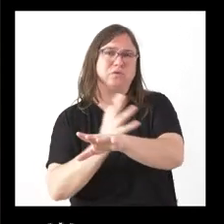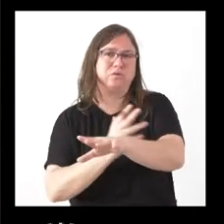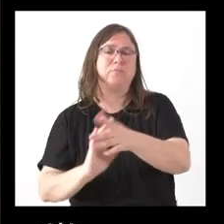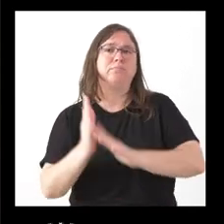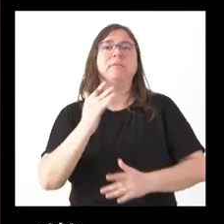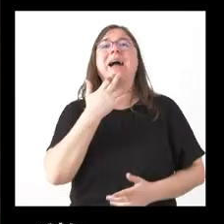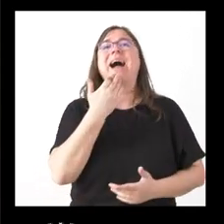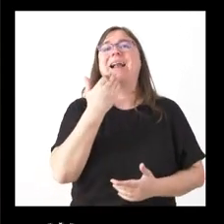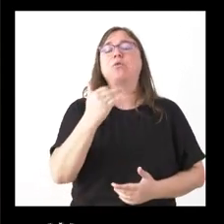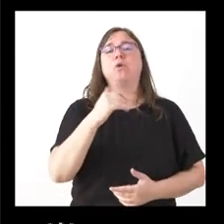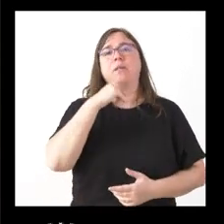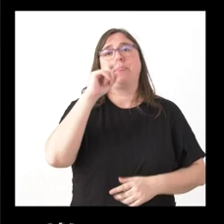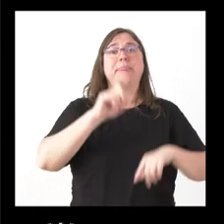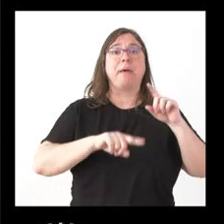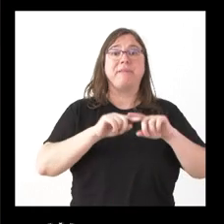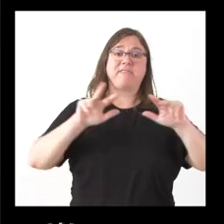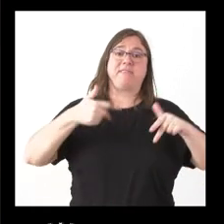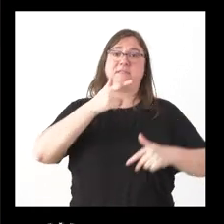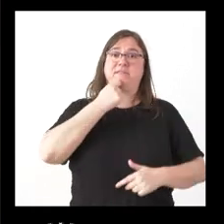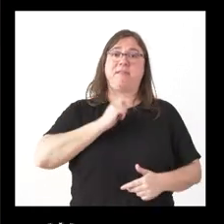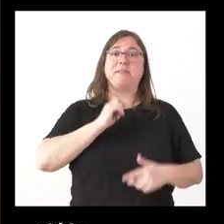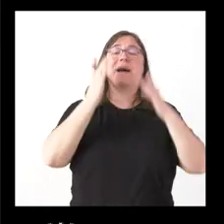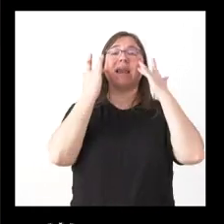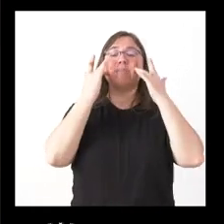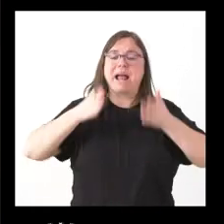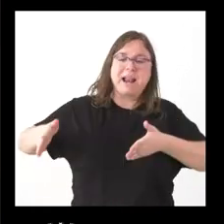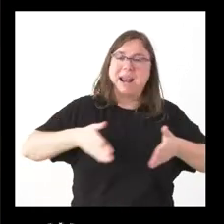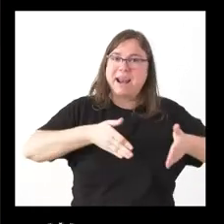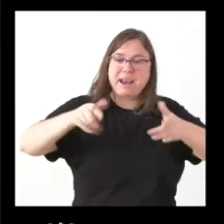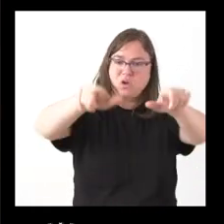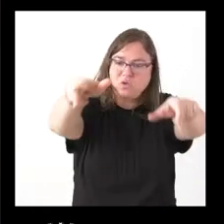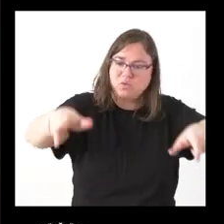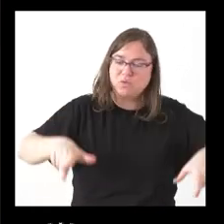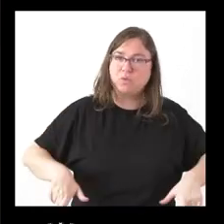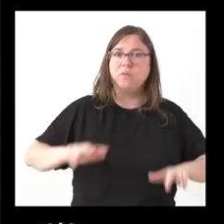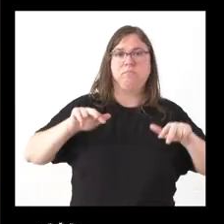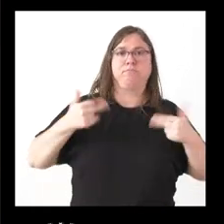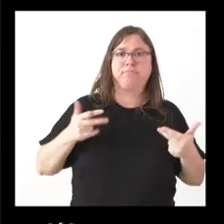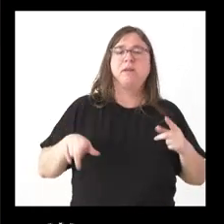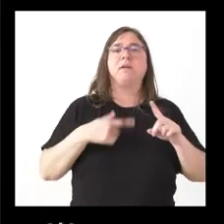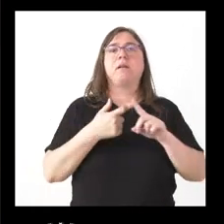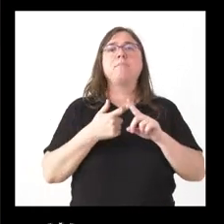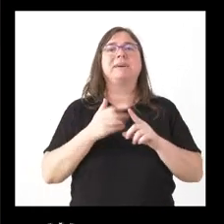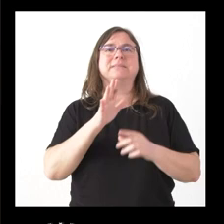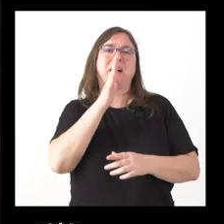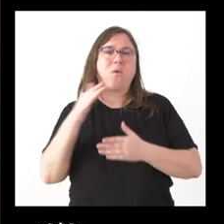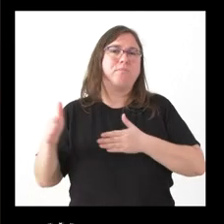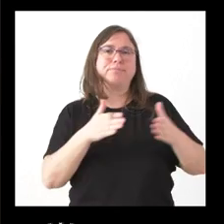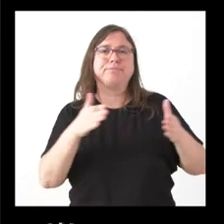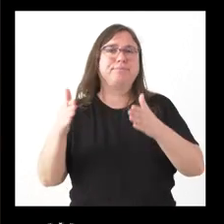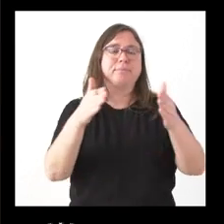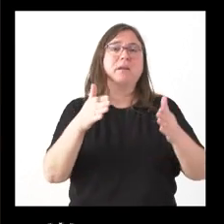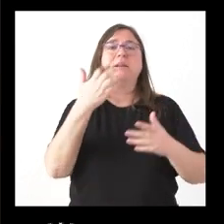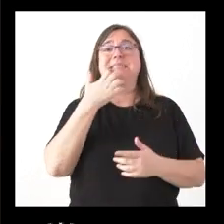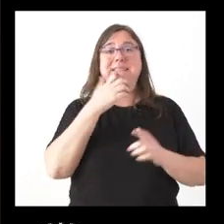depende de que se facilite la limpieza de las Riberas de los ríos y de los distintos cauces hidrológicos que